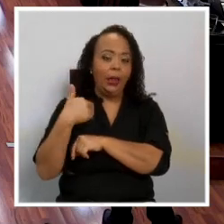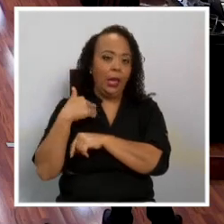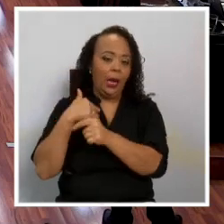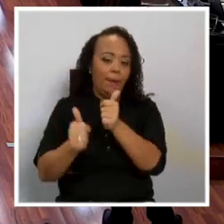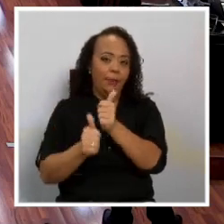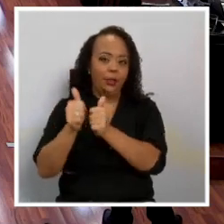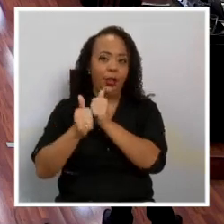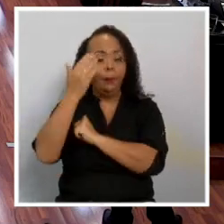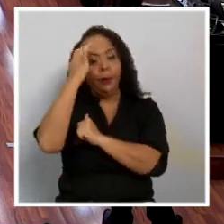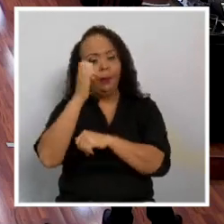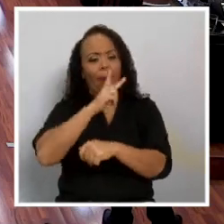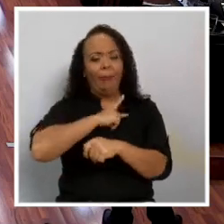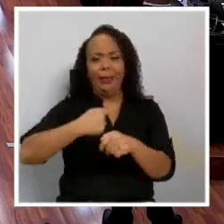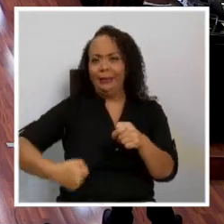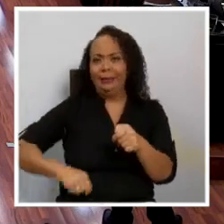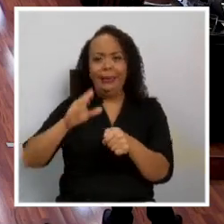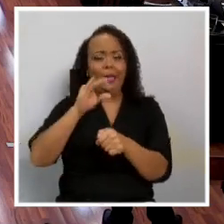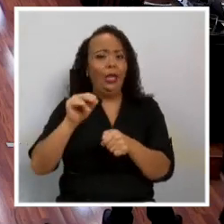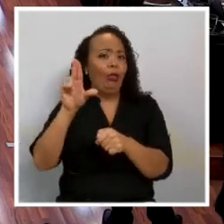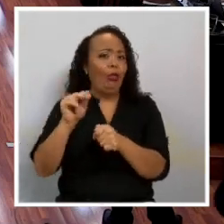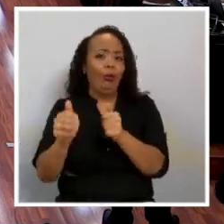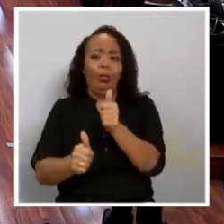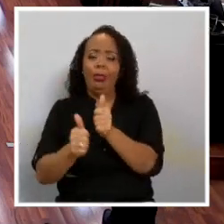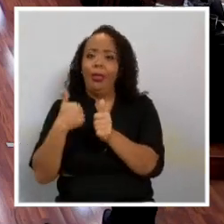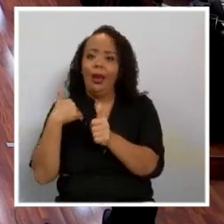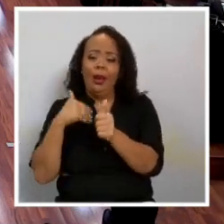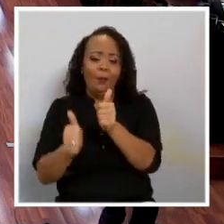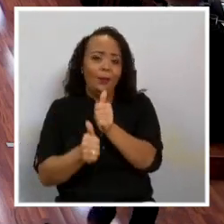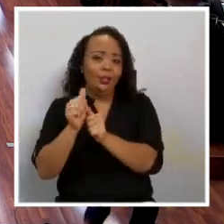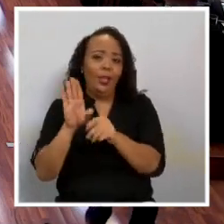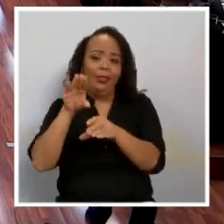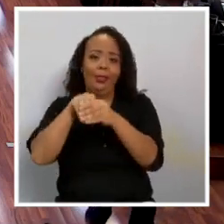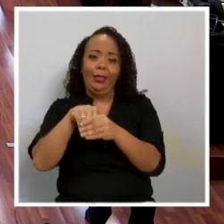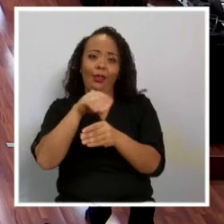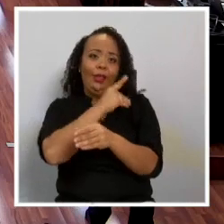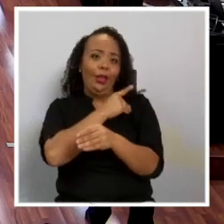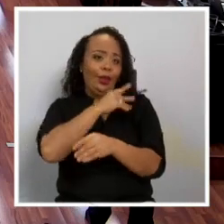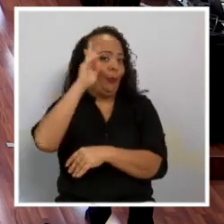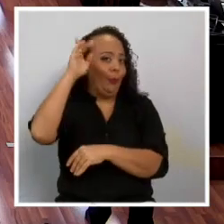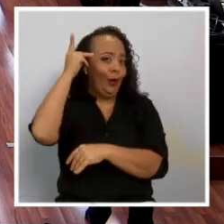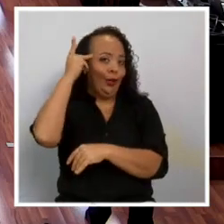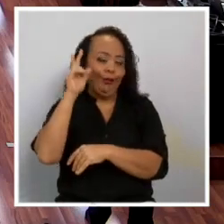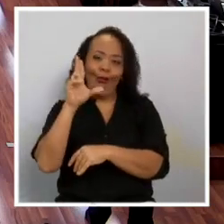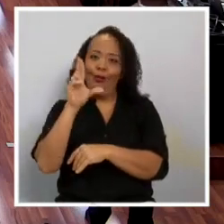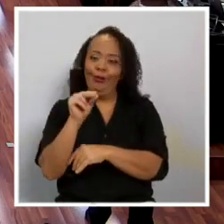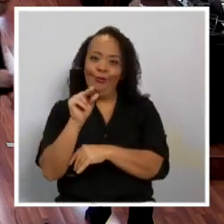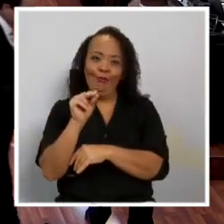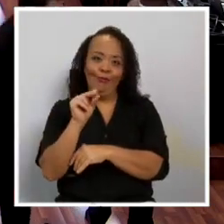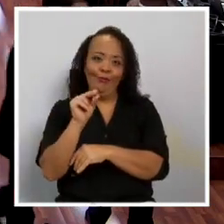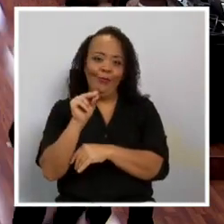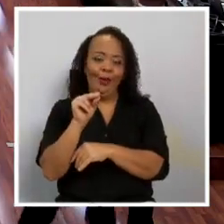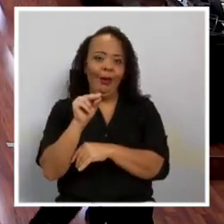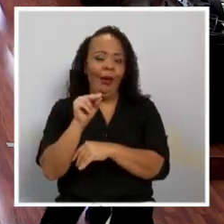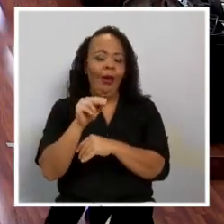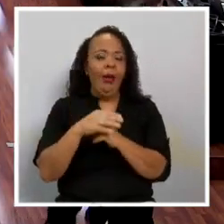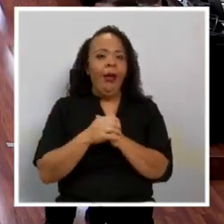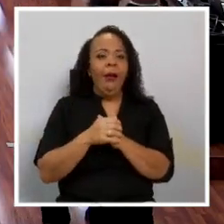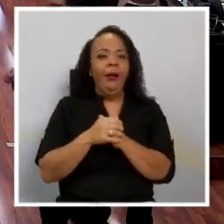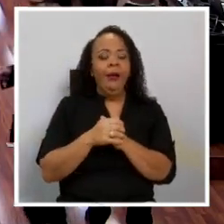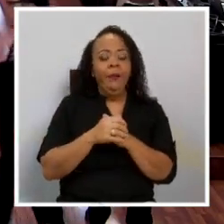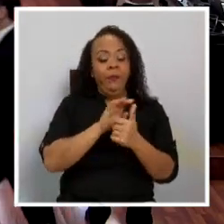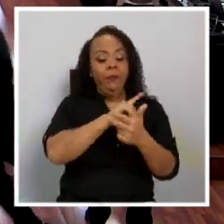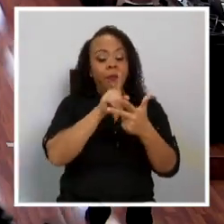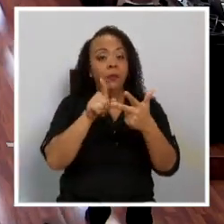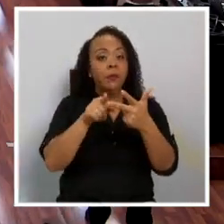porque ser presidente y no tener mayoría dentro del directorio político lo debilitaría. Tercer punto es